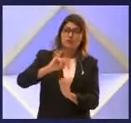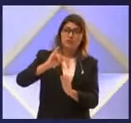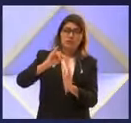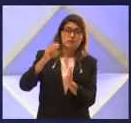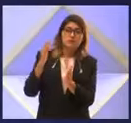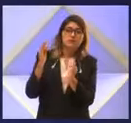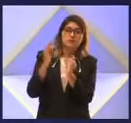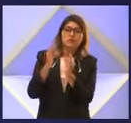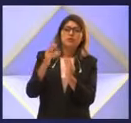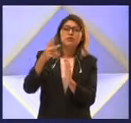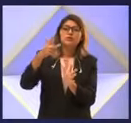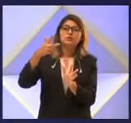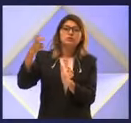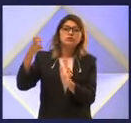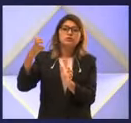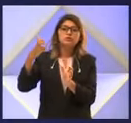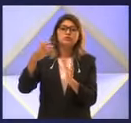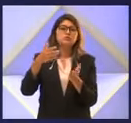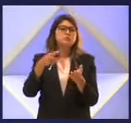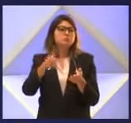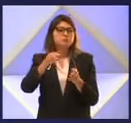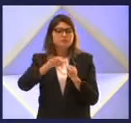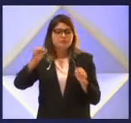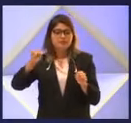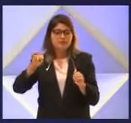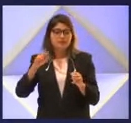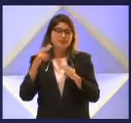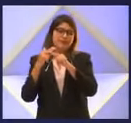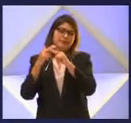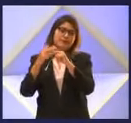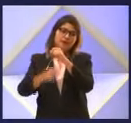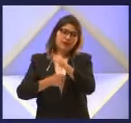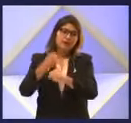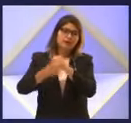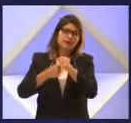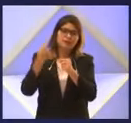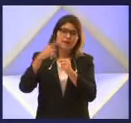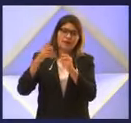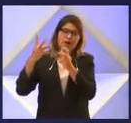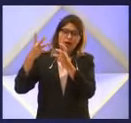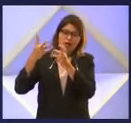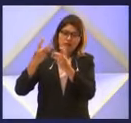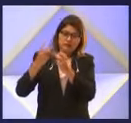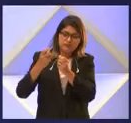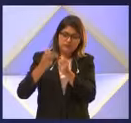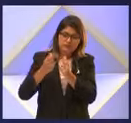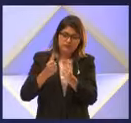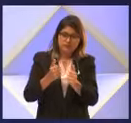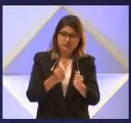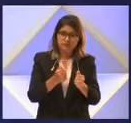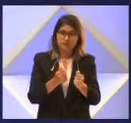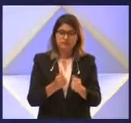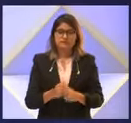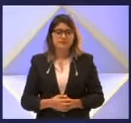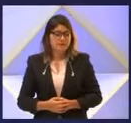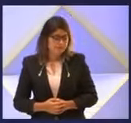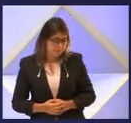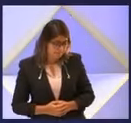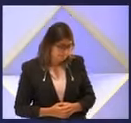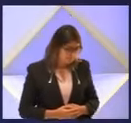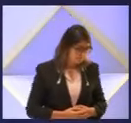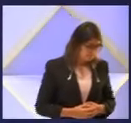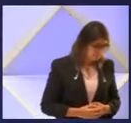hablando de décadas para que realmente puedan deshacerse de todas estas partículas que se